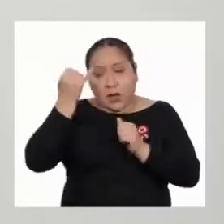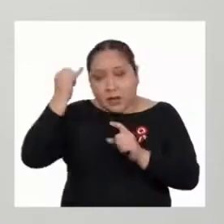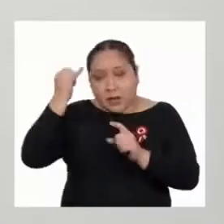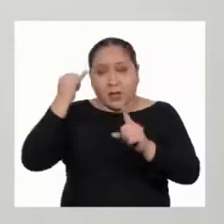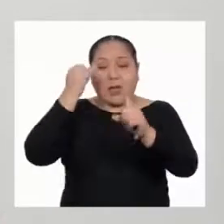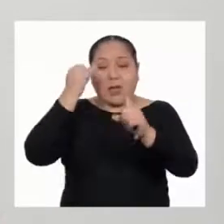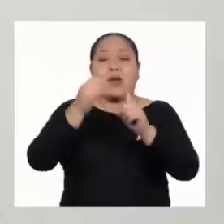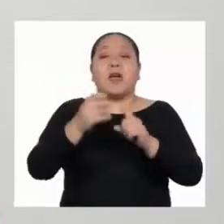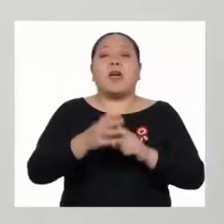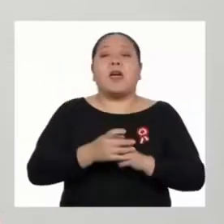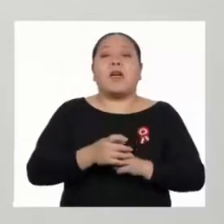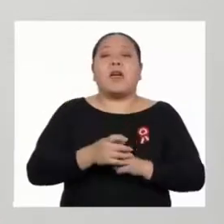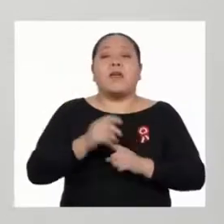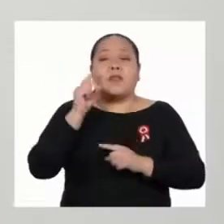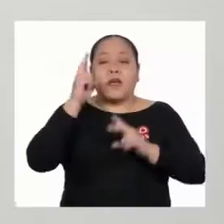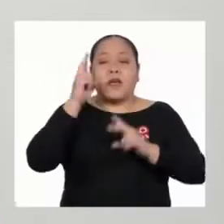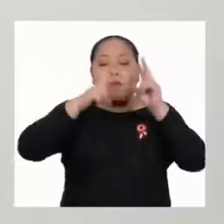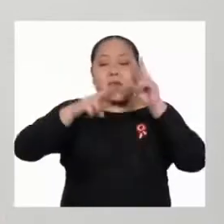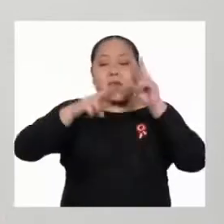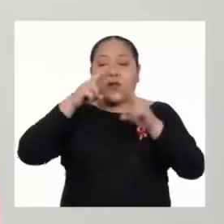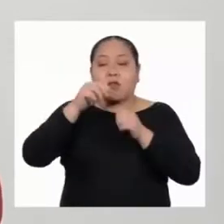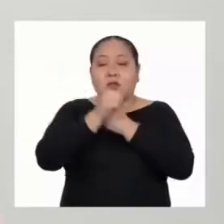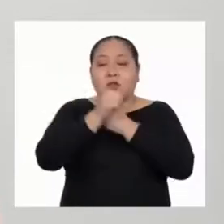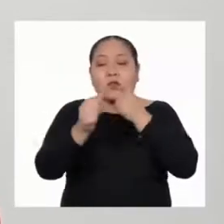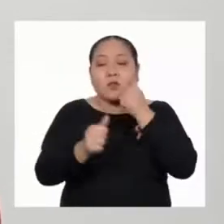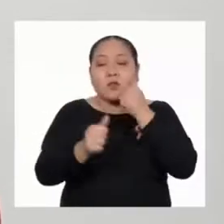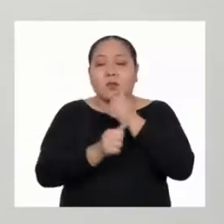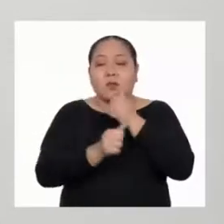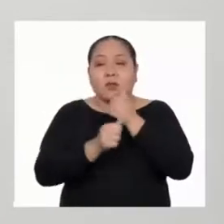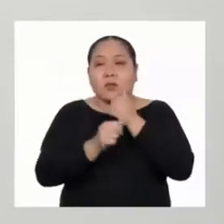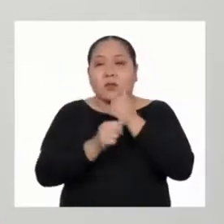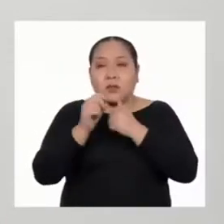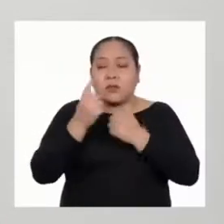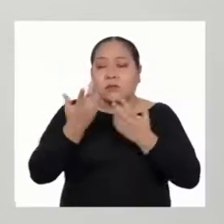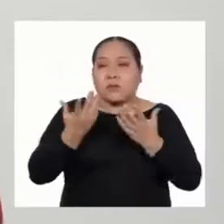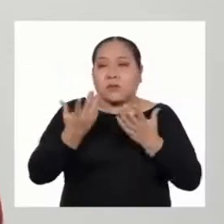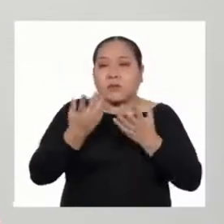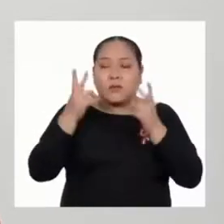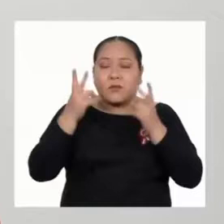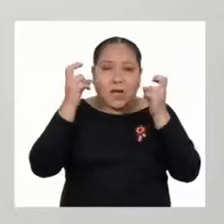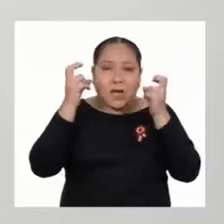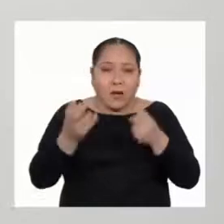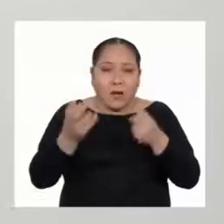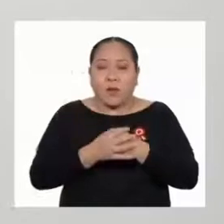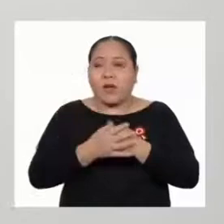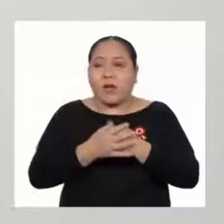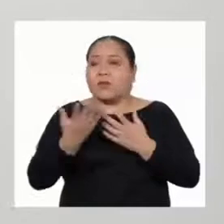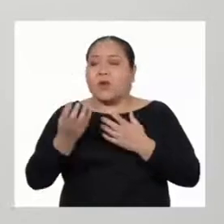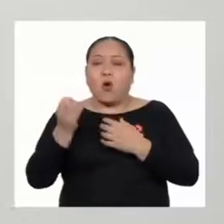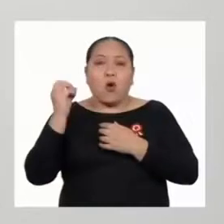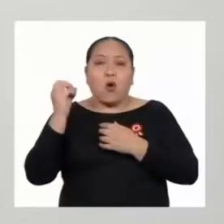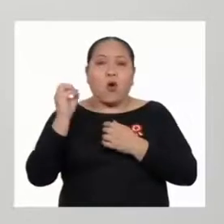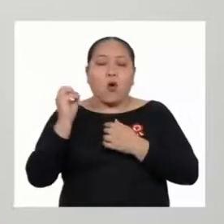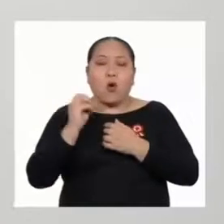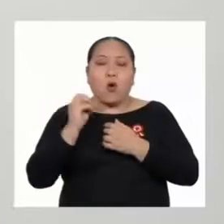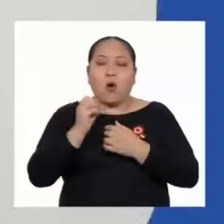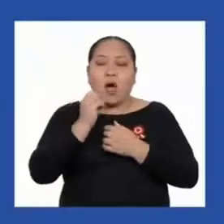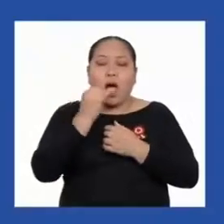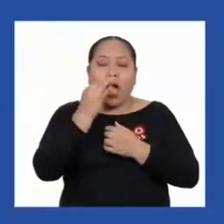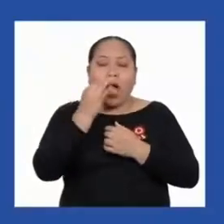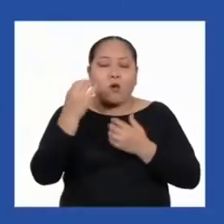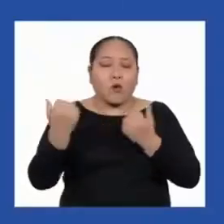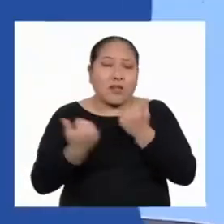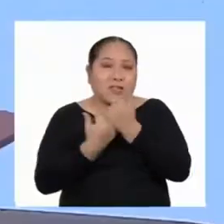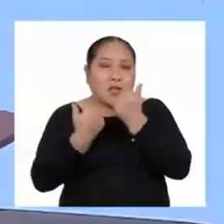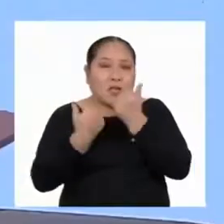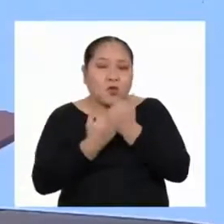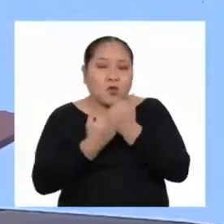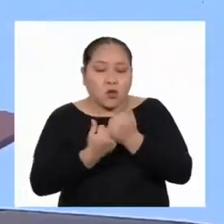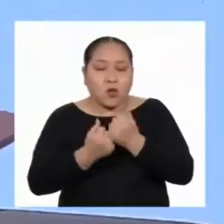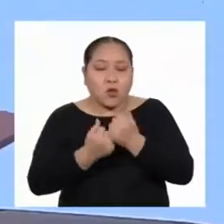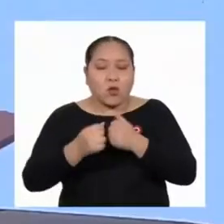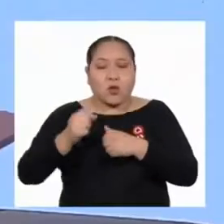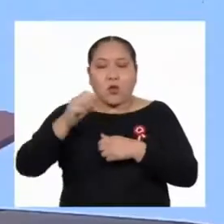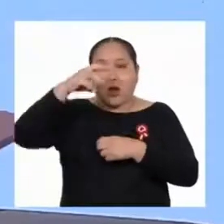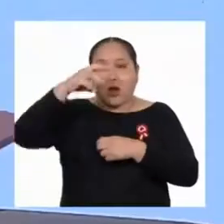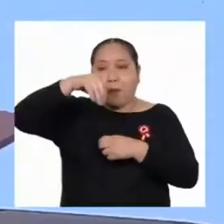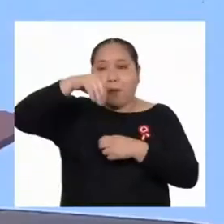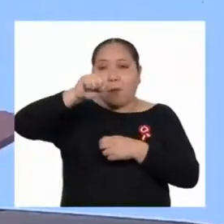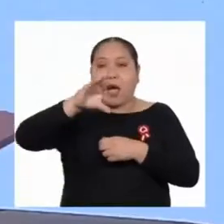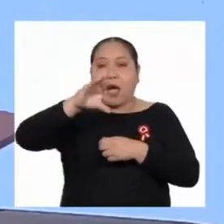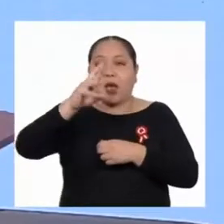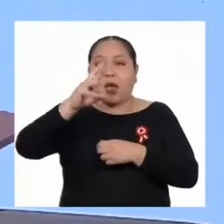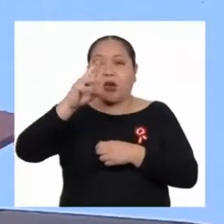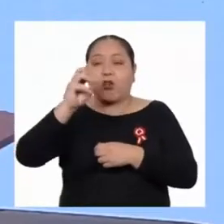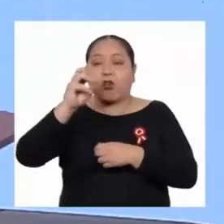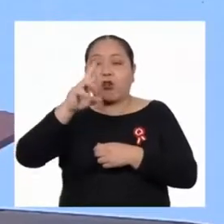los subtemas y las ideas principales con algunas estrategias como las macrorreglas y el subrayado.